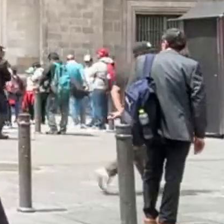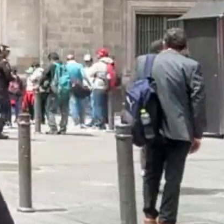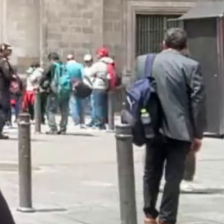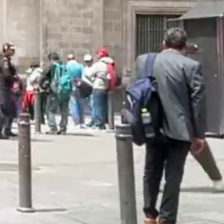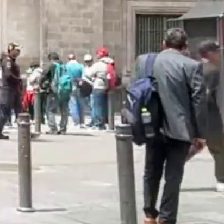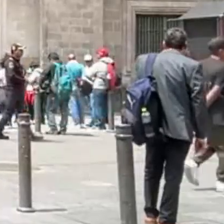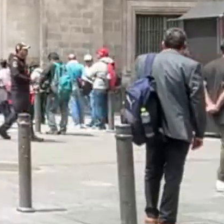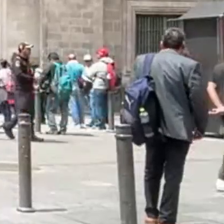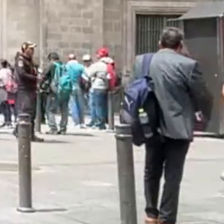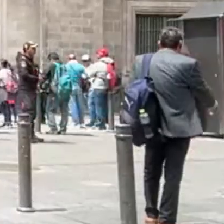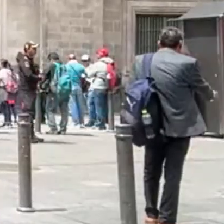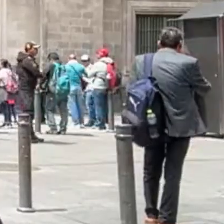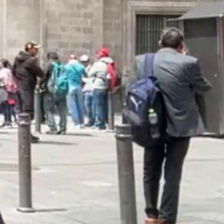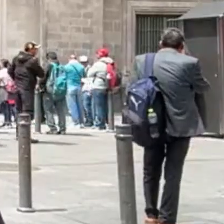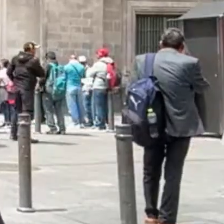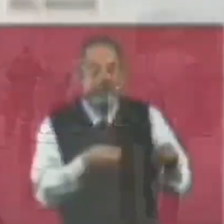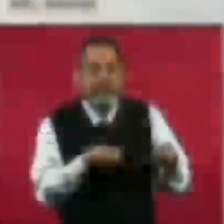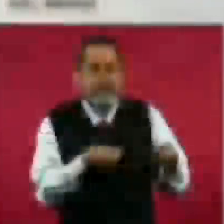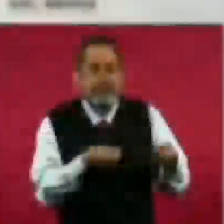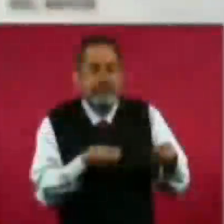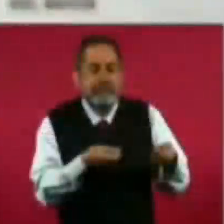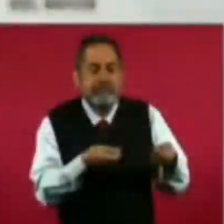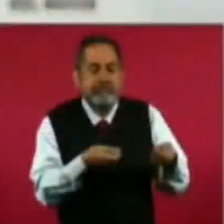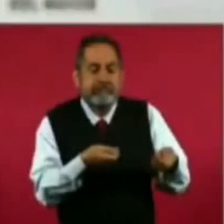muy enojados. Pues.